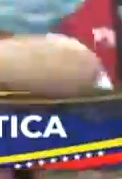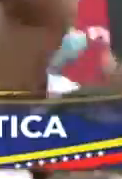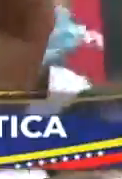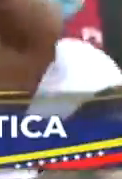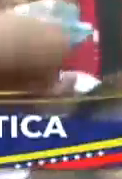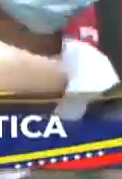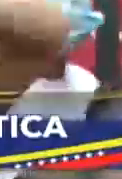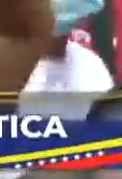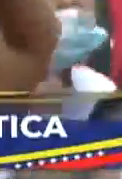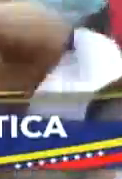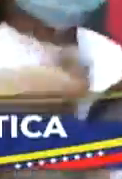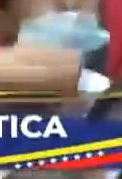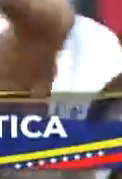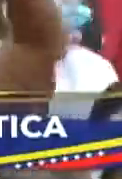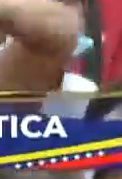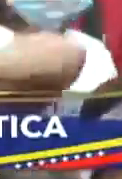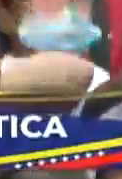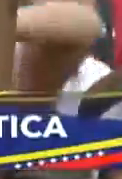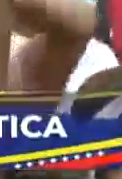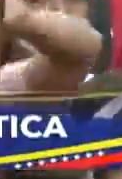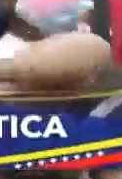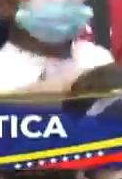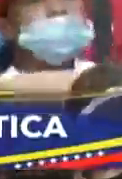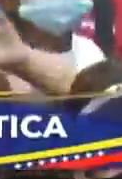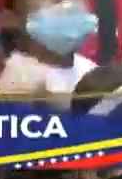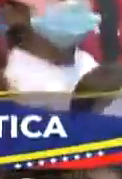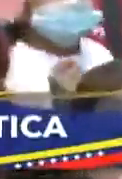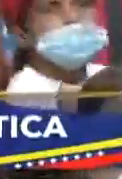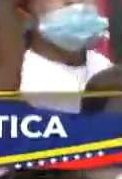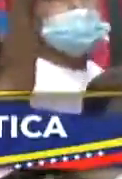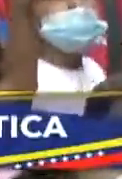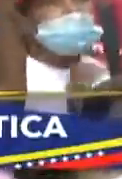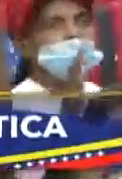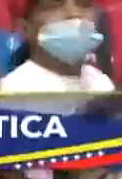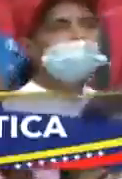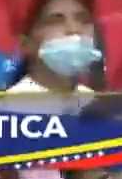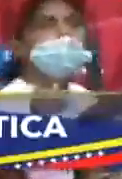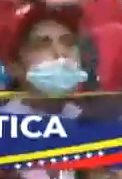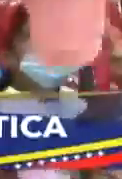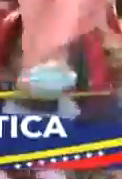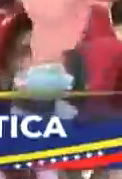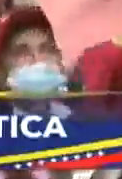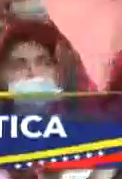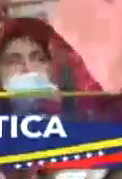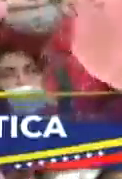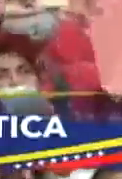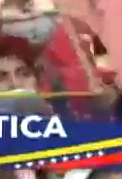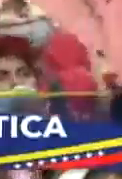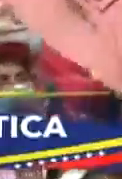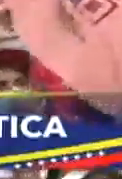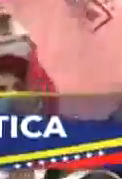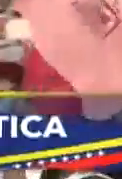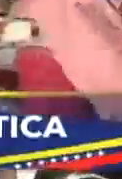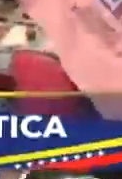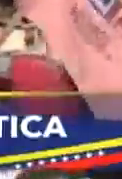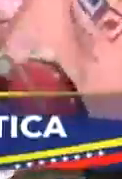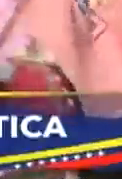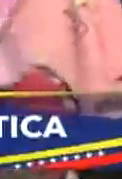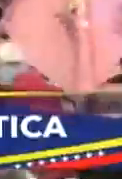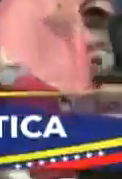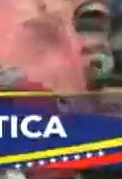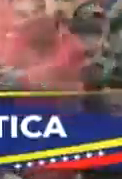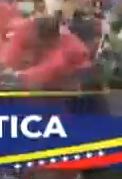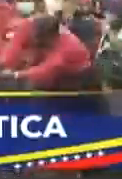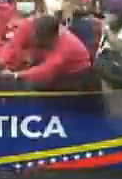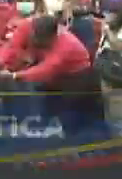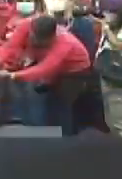ha expresado desde el sector trabajador, desde el sector de la cultura, del deporte, del